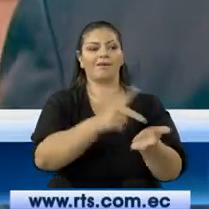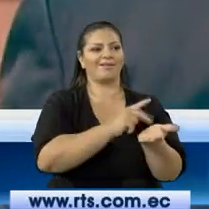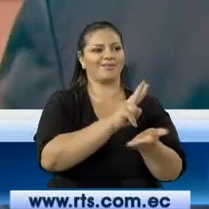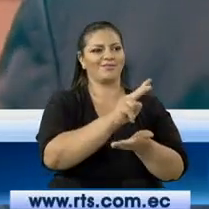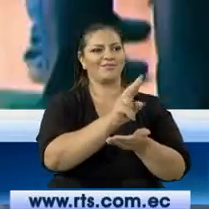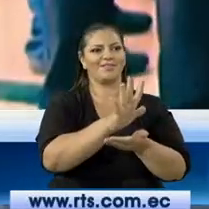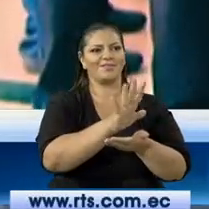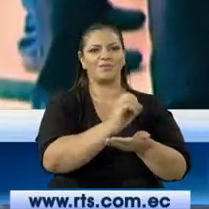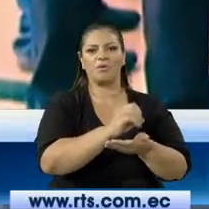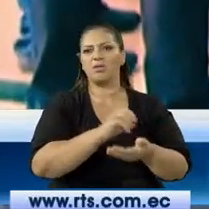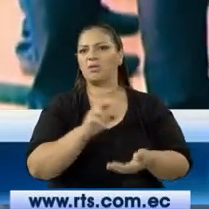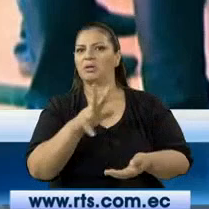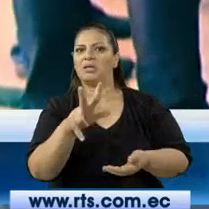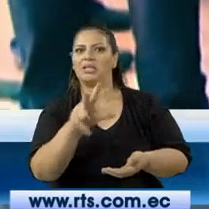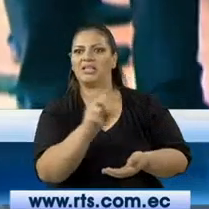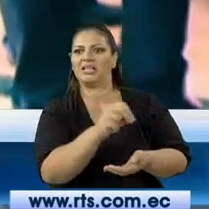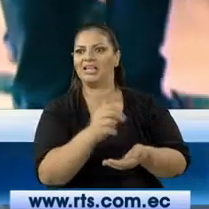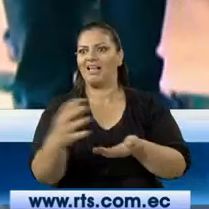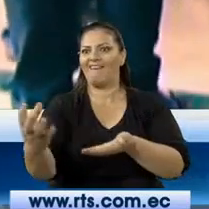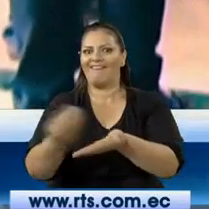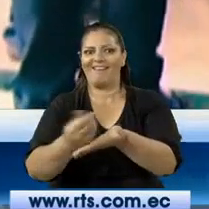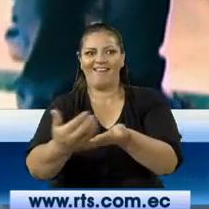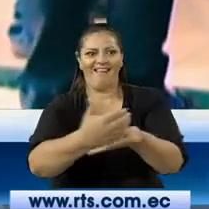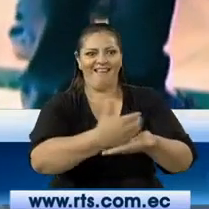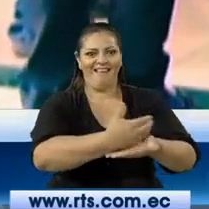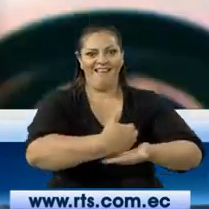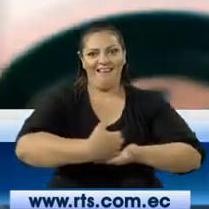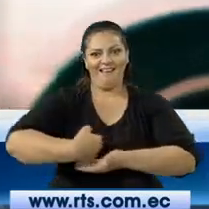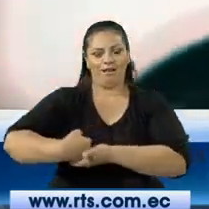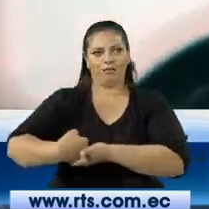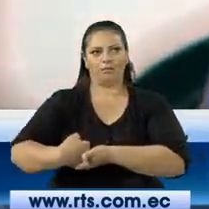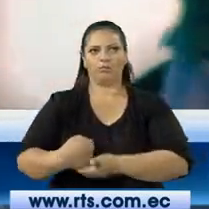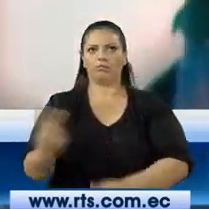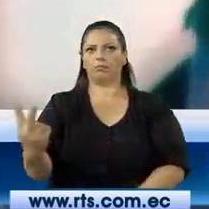de seguridad. Entre tanto, los denunciantes esperan